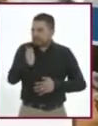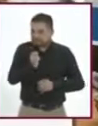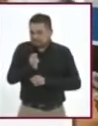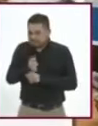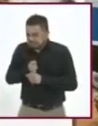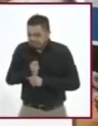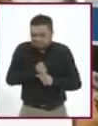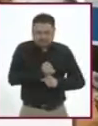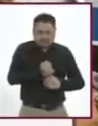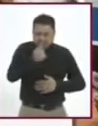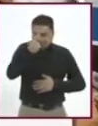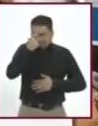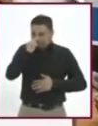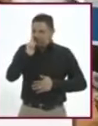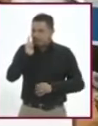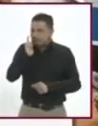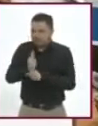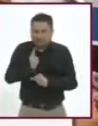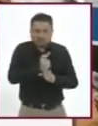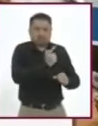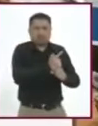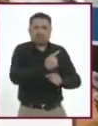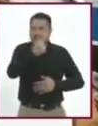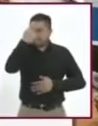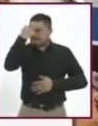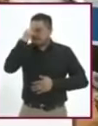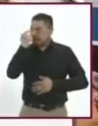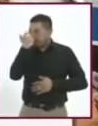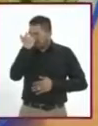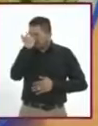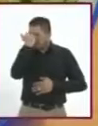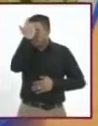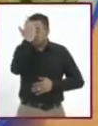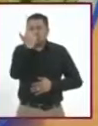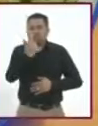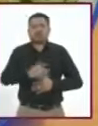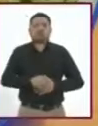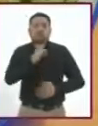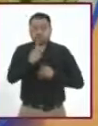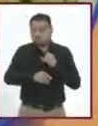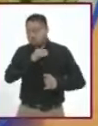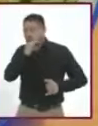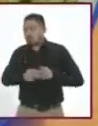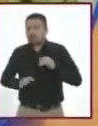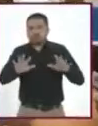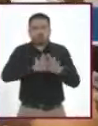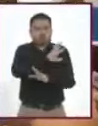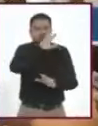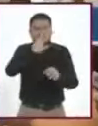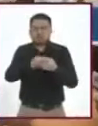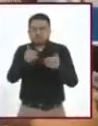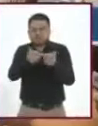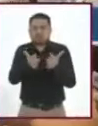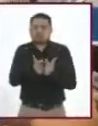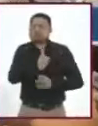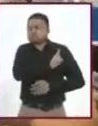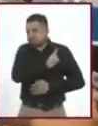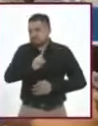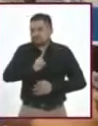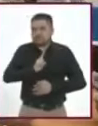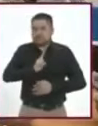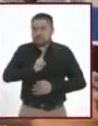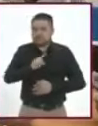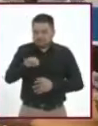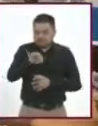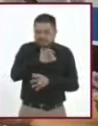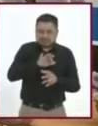investigó? ¿Para qué lo descubrió? ¿Para qué lo inventó? Por último, todo platillo debe llevar una